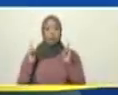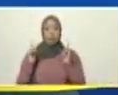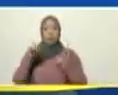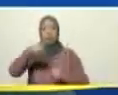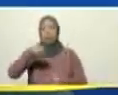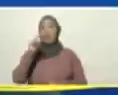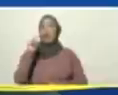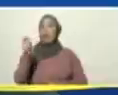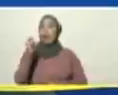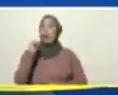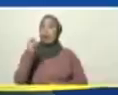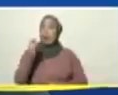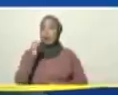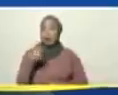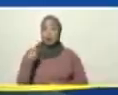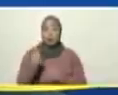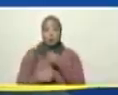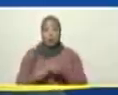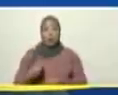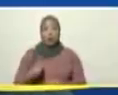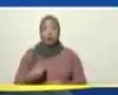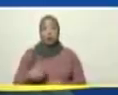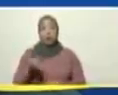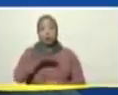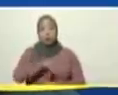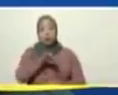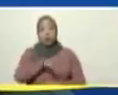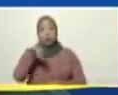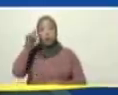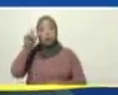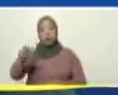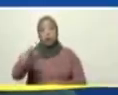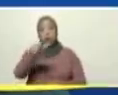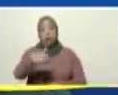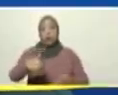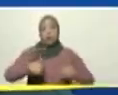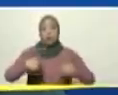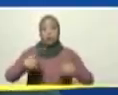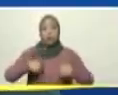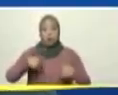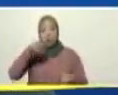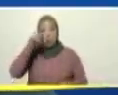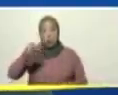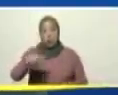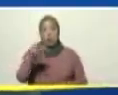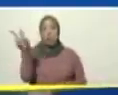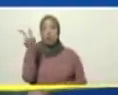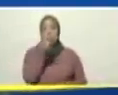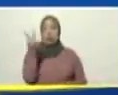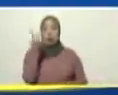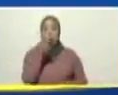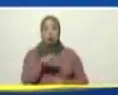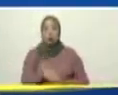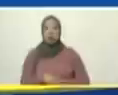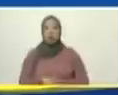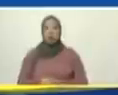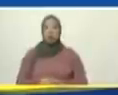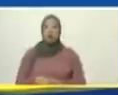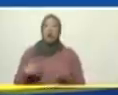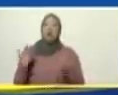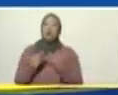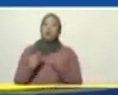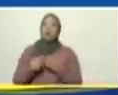de hacer nuestros lazos de solidaridad más fuertes entre el pueblo venezolano y de